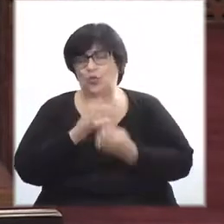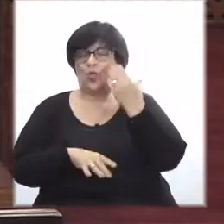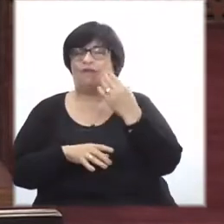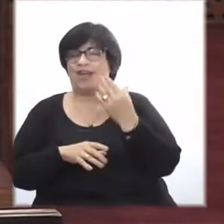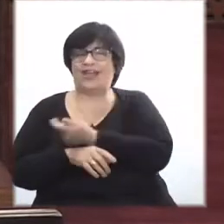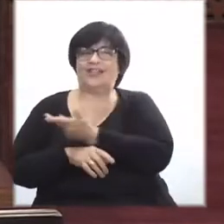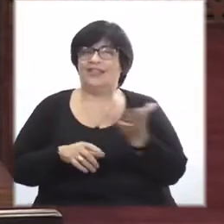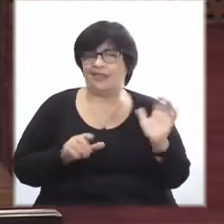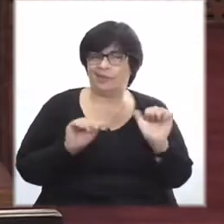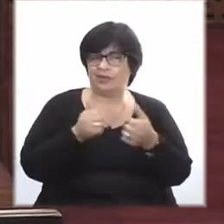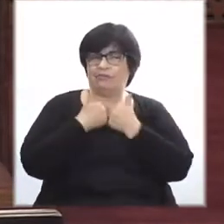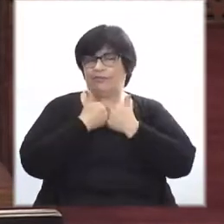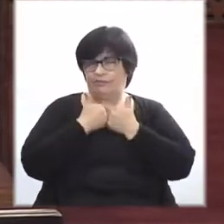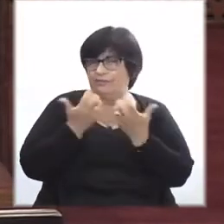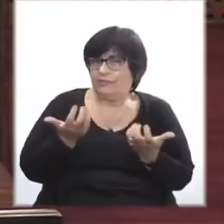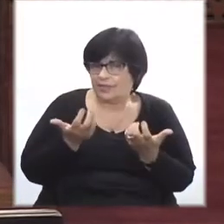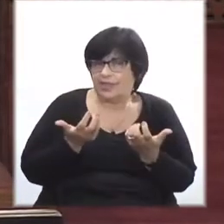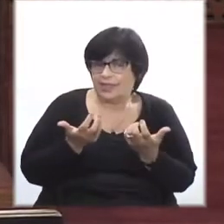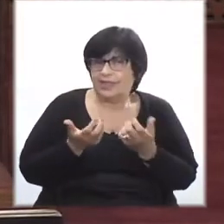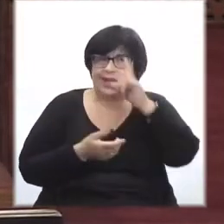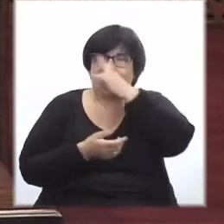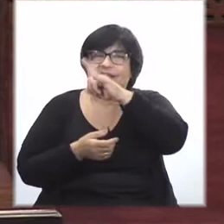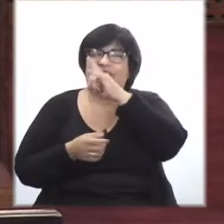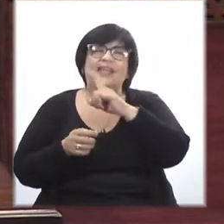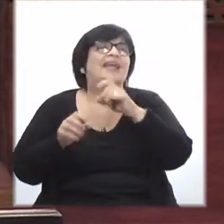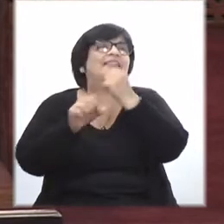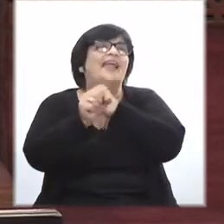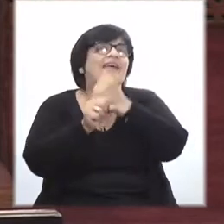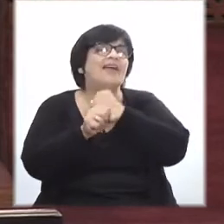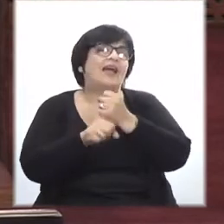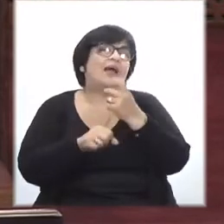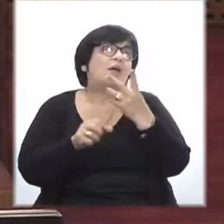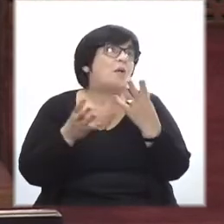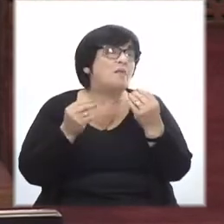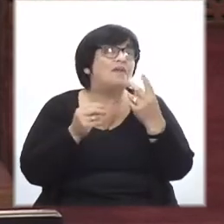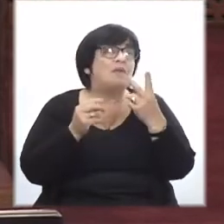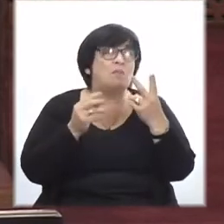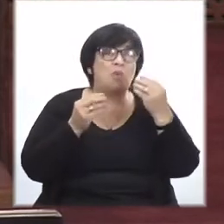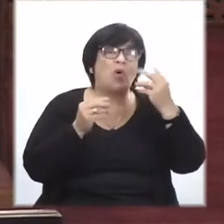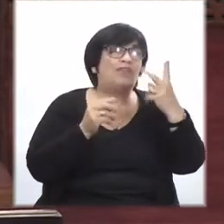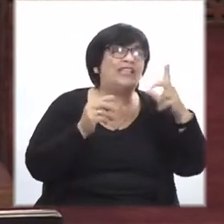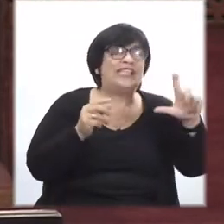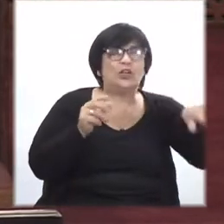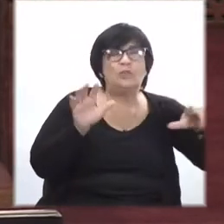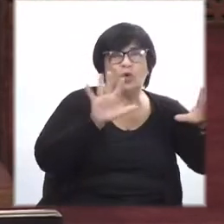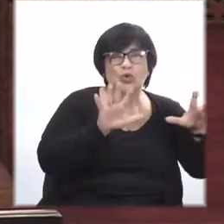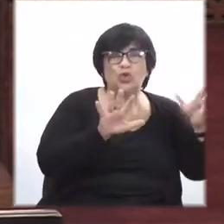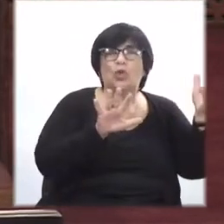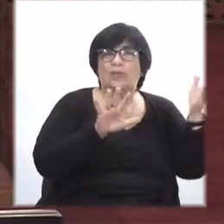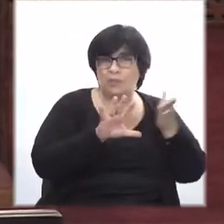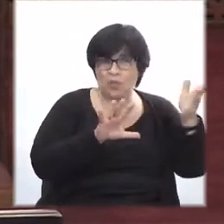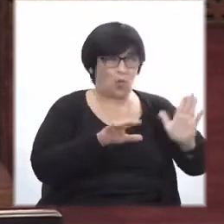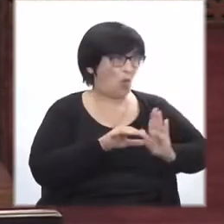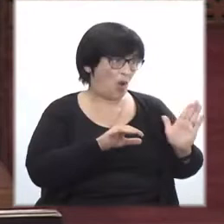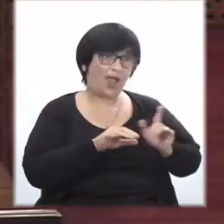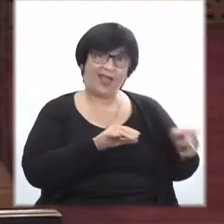sido ocultadas, mientras la ganadería trabaja un 23,8% de mujeres y en la agricultura un 23,8% de mujeres, en la forestación solo trabaja